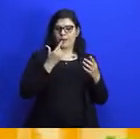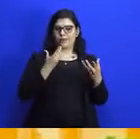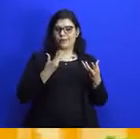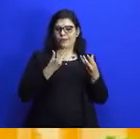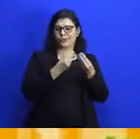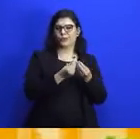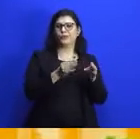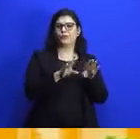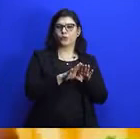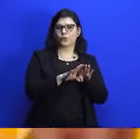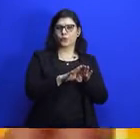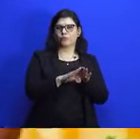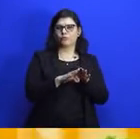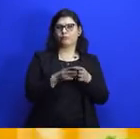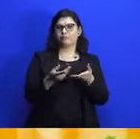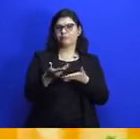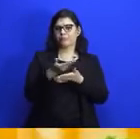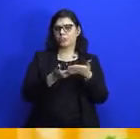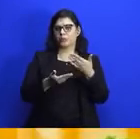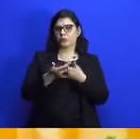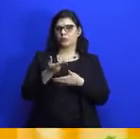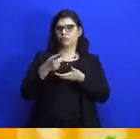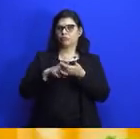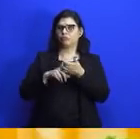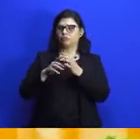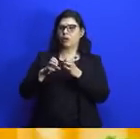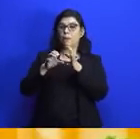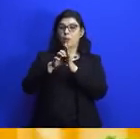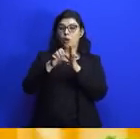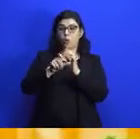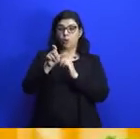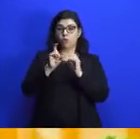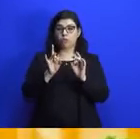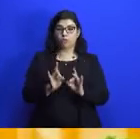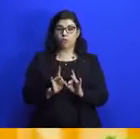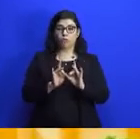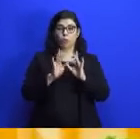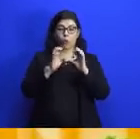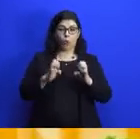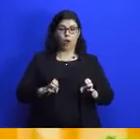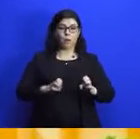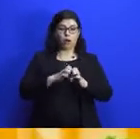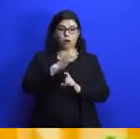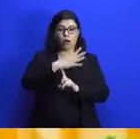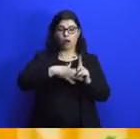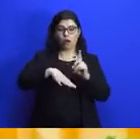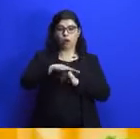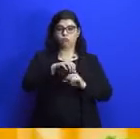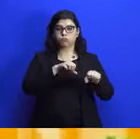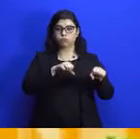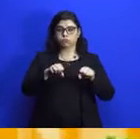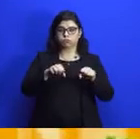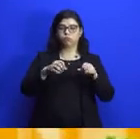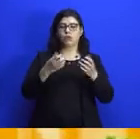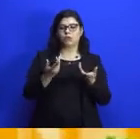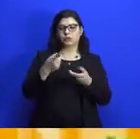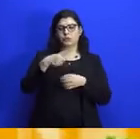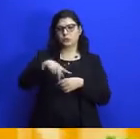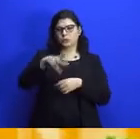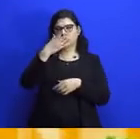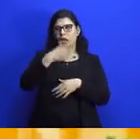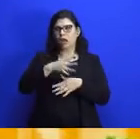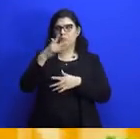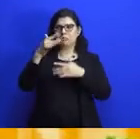servicio nuestra infraestructura, por ejemplo, cuando ocurre un desastre natural. Desafortunadamente, derivado del cambio